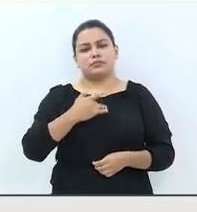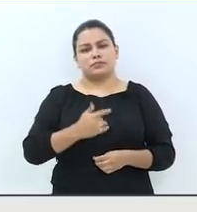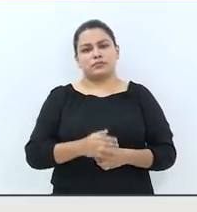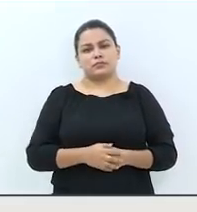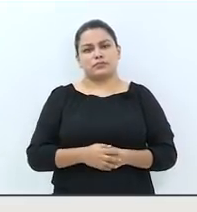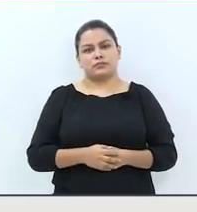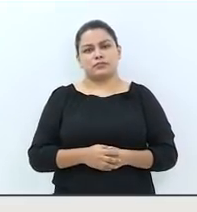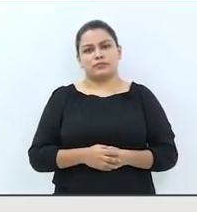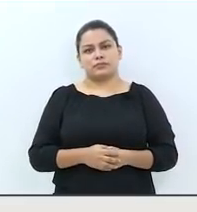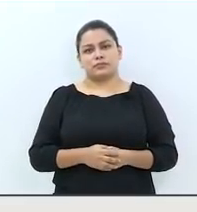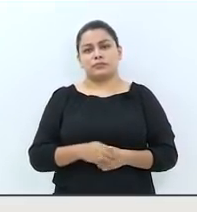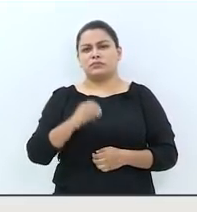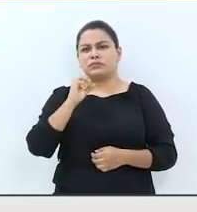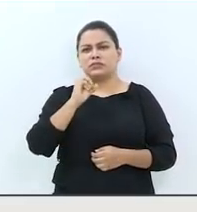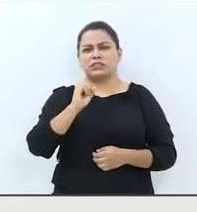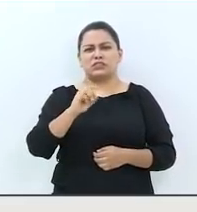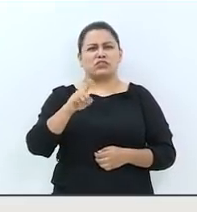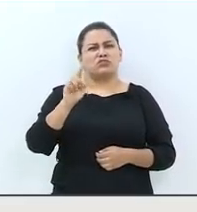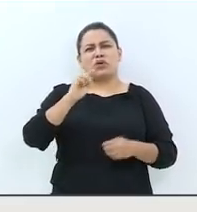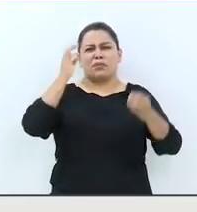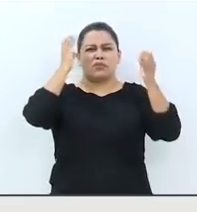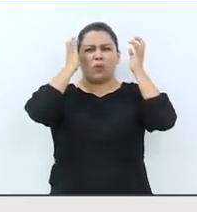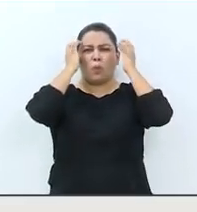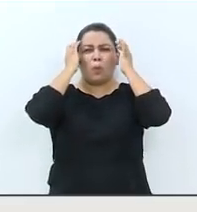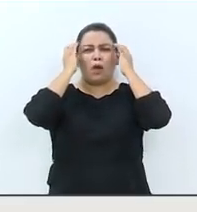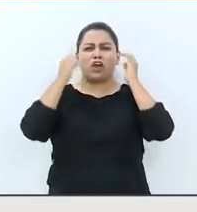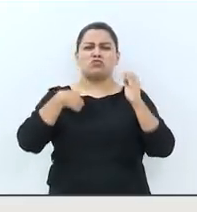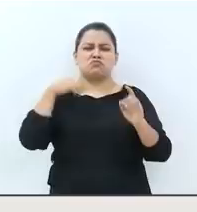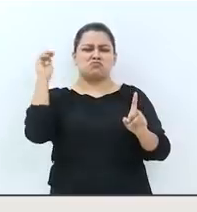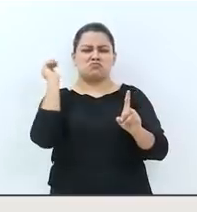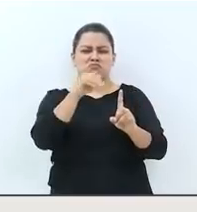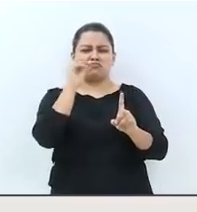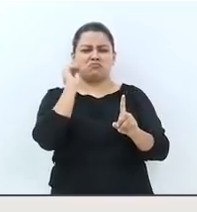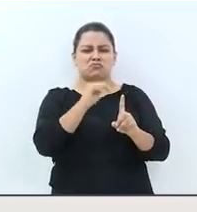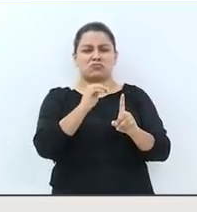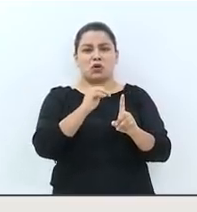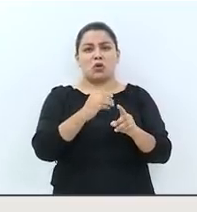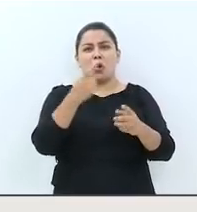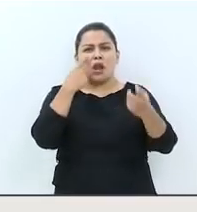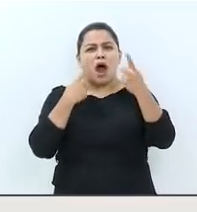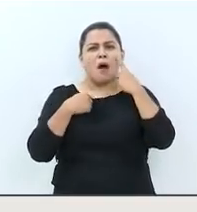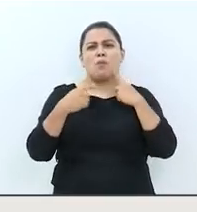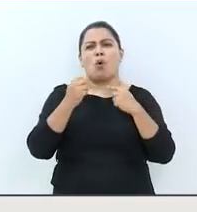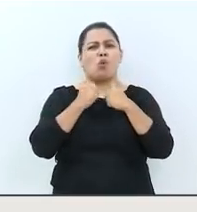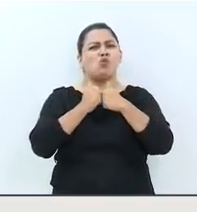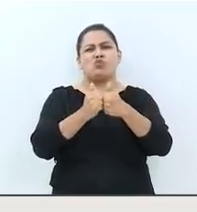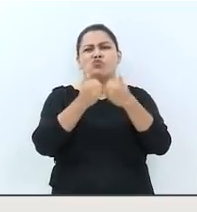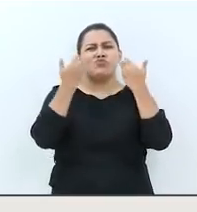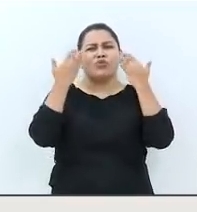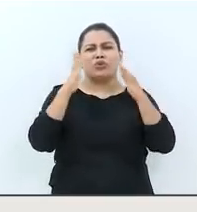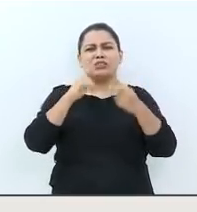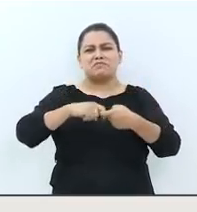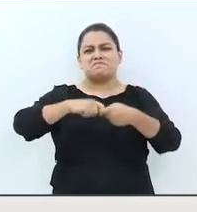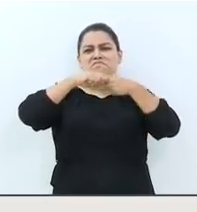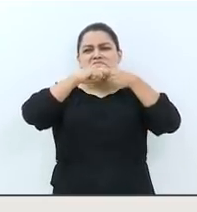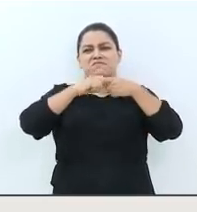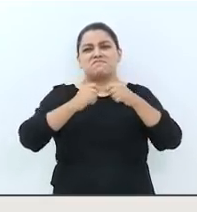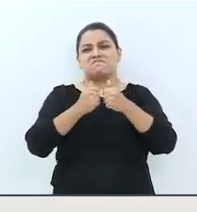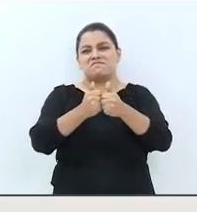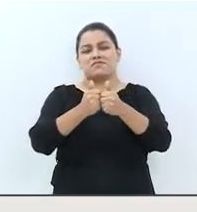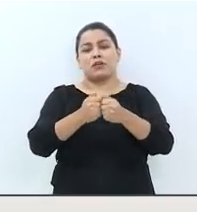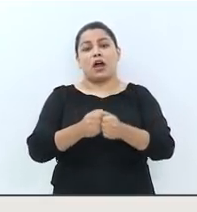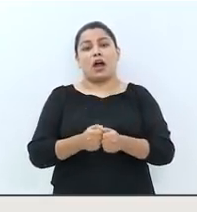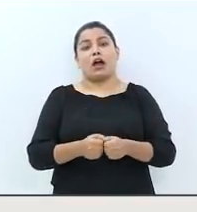sensibilidad de decir, no te preocupes, yo aquí te voy a enseñar, o lloramos juntos, o nos comemos juntos ahí en el recreo o algo. O sea, como que